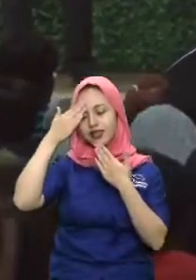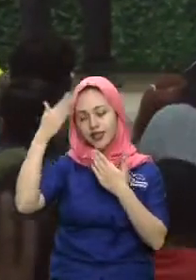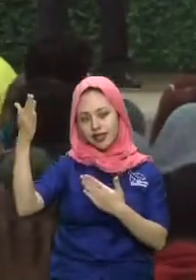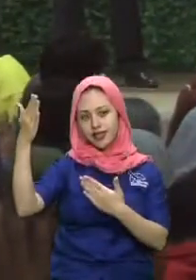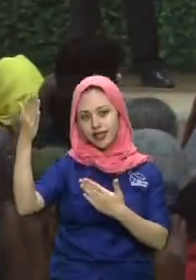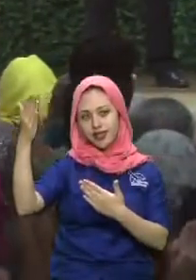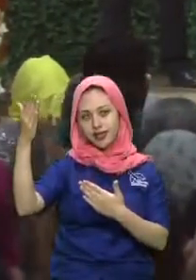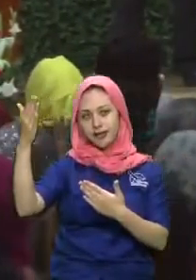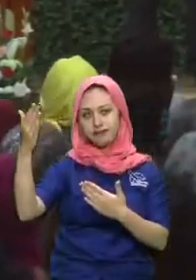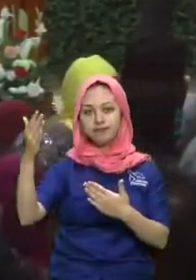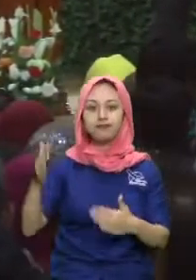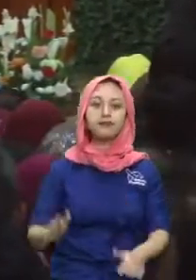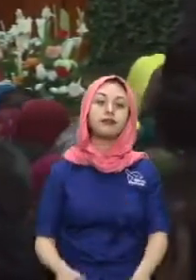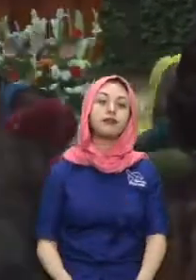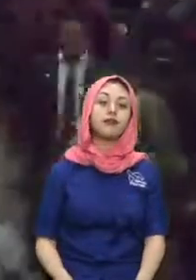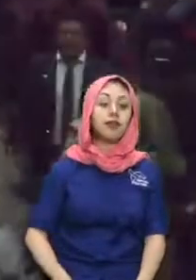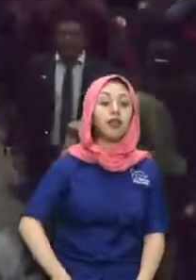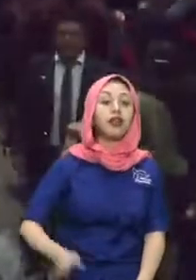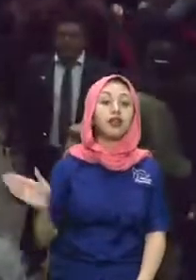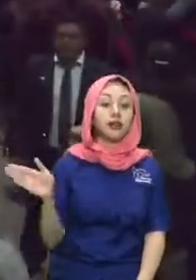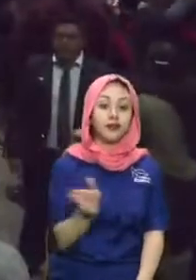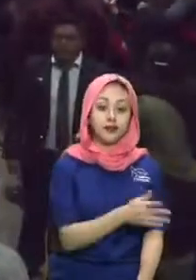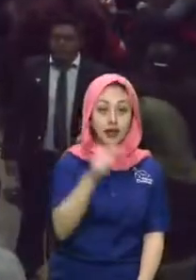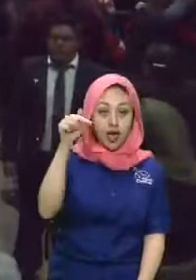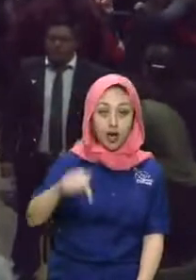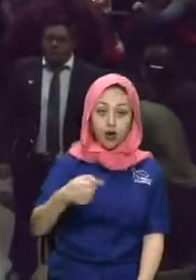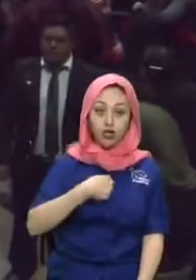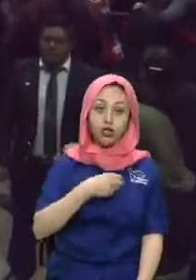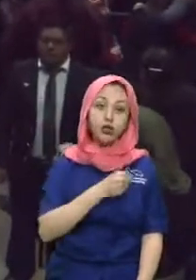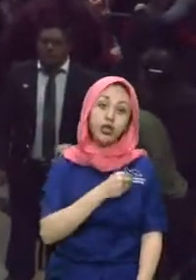gracias. Ahora déjame bendecirte, hermano.